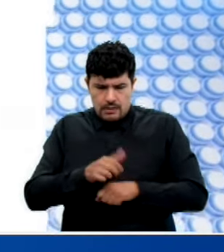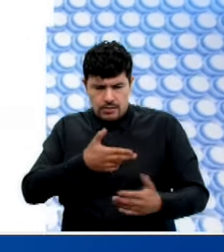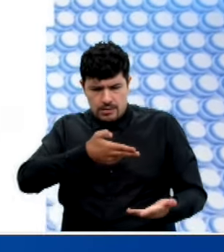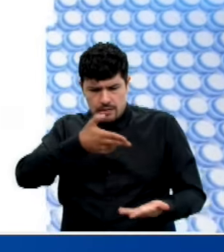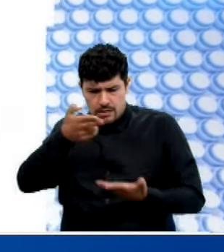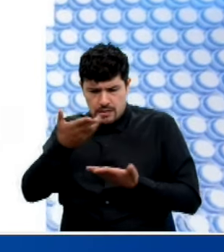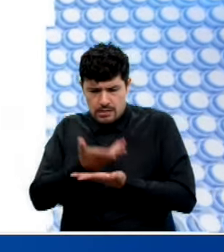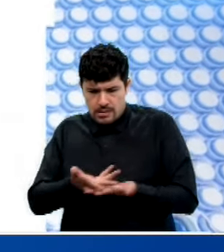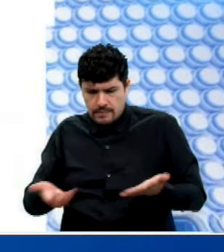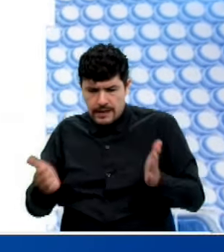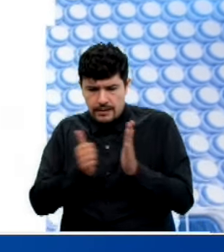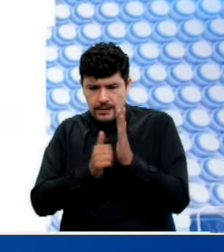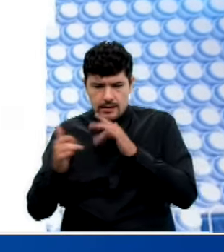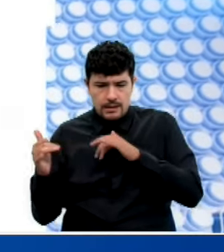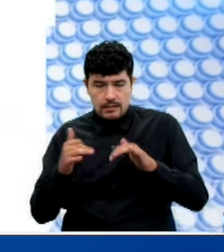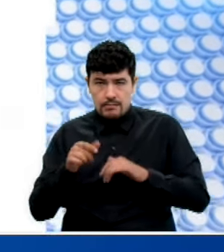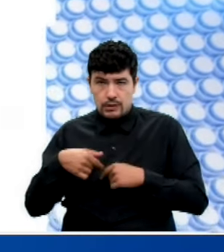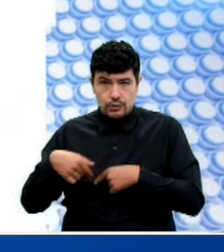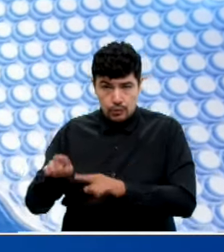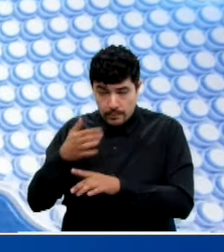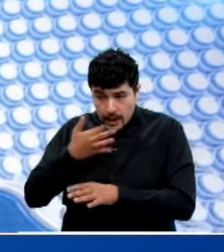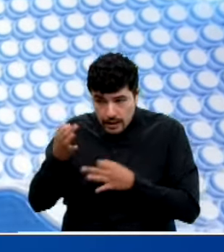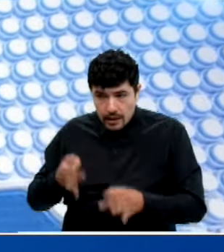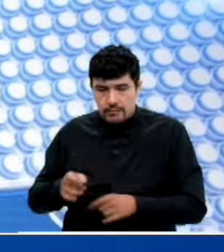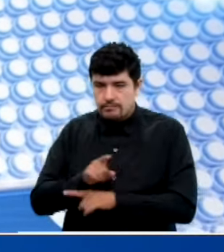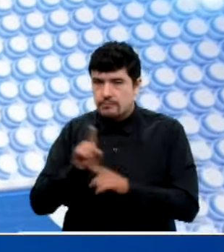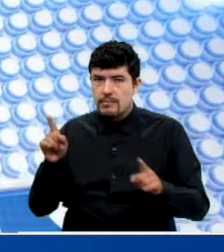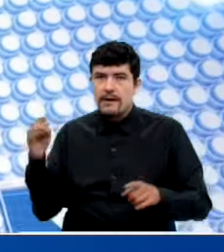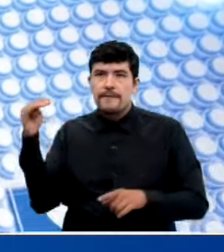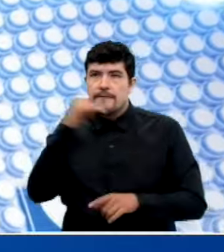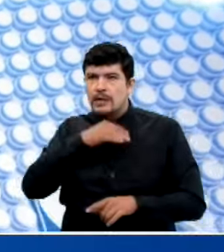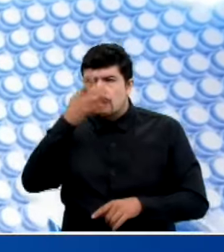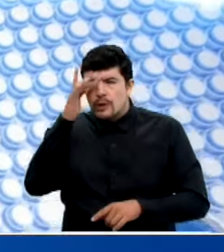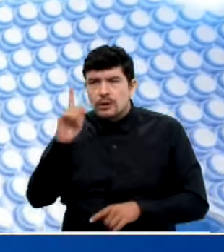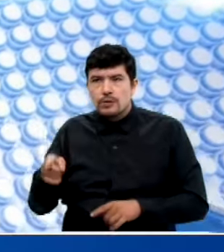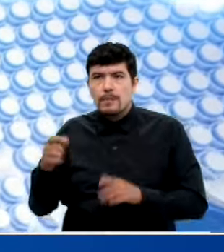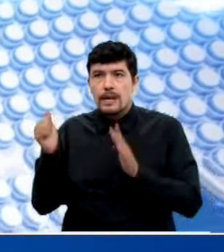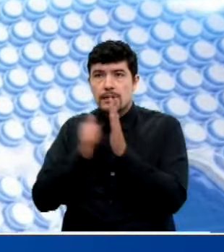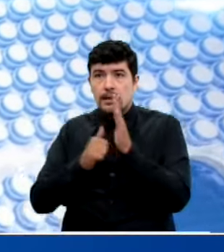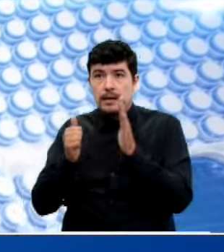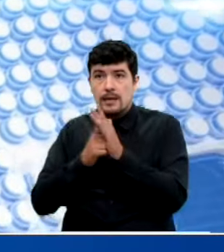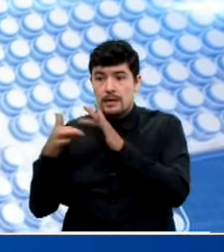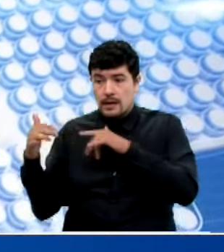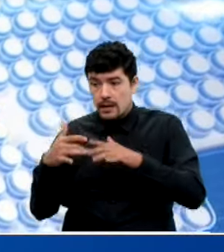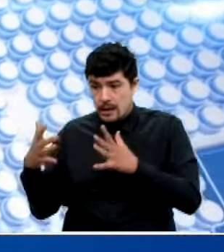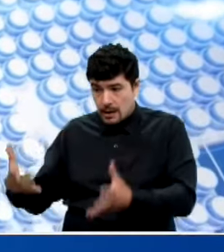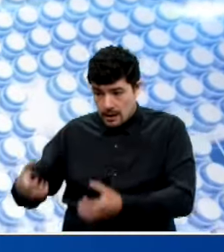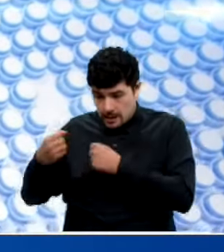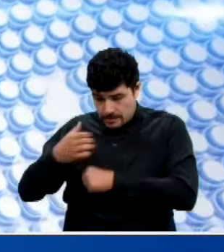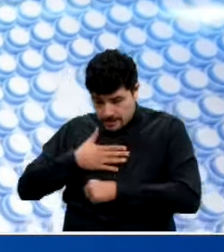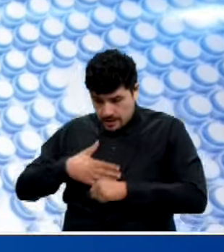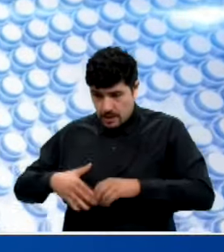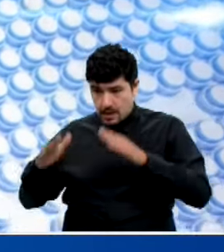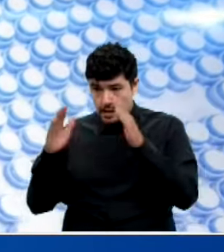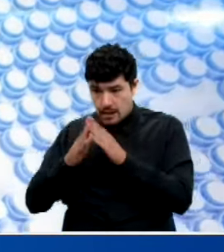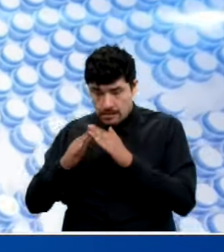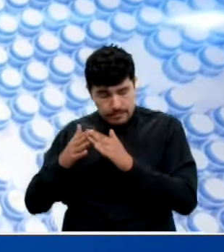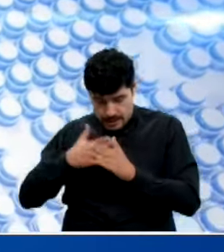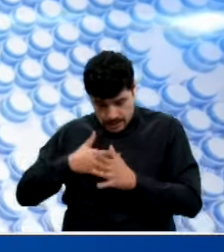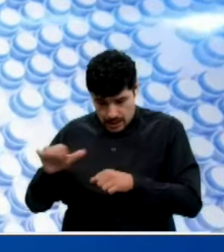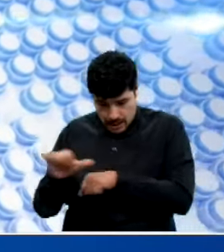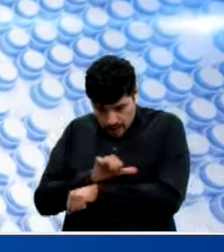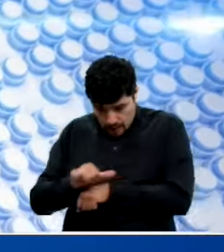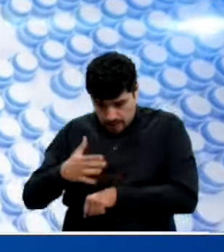municiones y explosivos, situación que no es cierta, porque ese material de guerra no fue encontrado en mi poder, ni en mi vehículo, ni